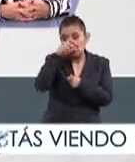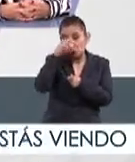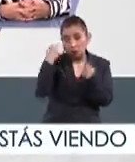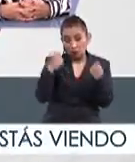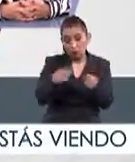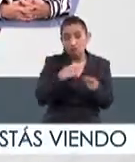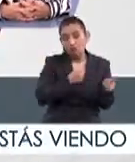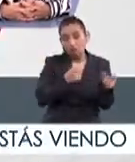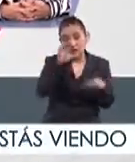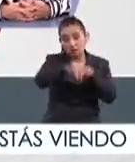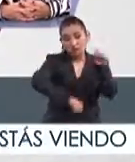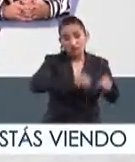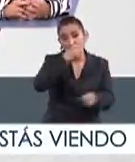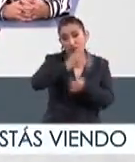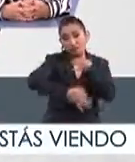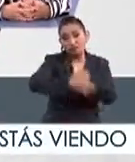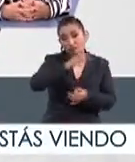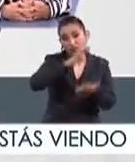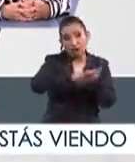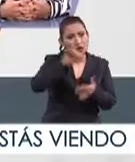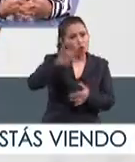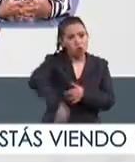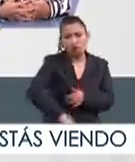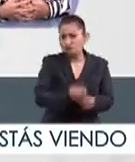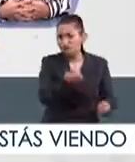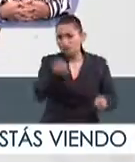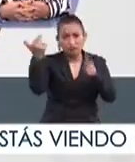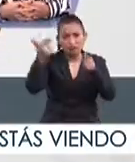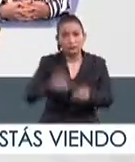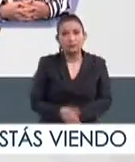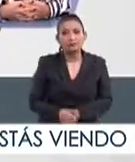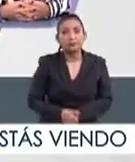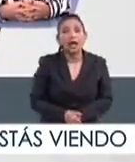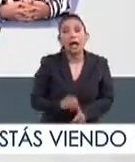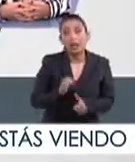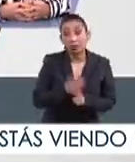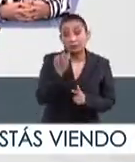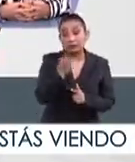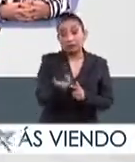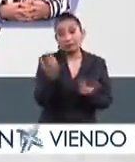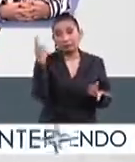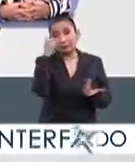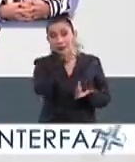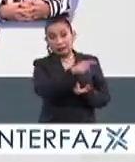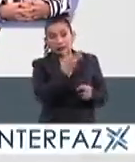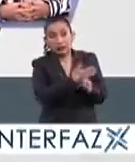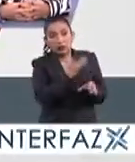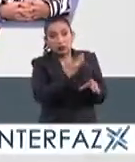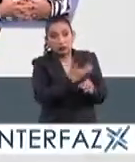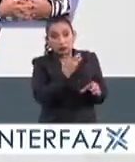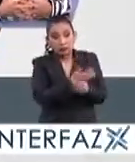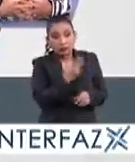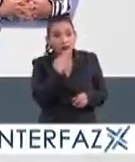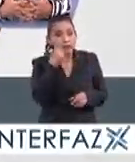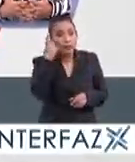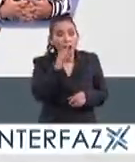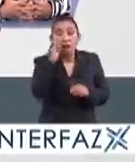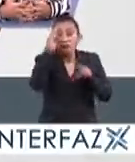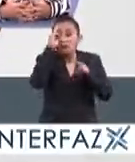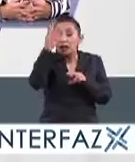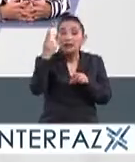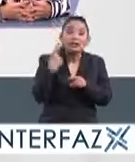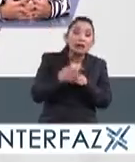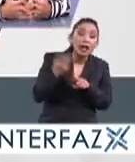ser removidos y puestos en procesos de deportación automáticos o express. Entonces es otra herramienta que están usando para limitar